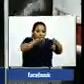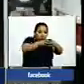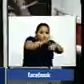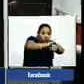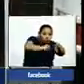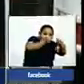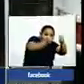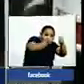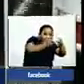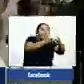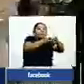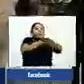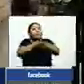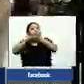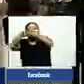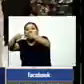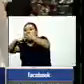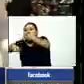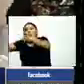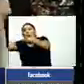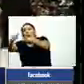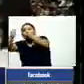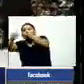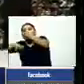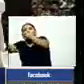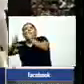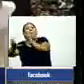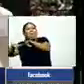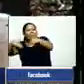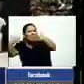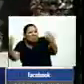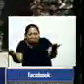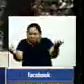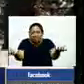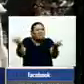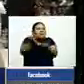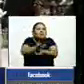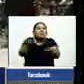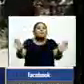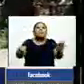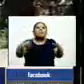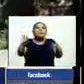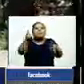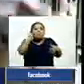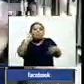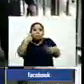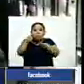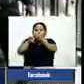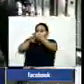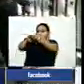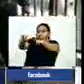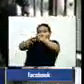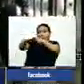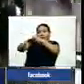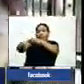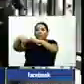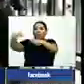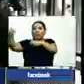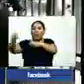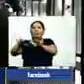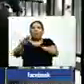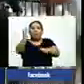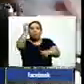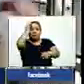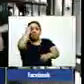país. El objetivo es garantizar que las pandillas no ordenen delitos desde las cárceles, reiteran las autoridades, quienes aseguran que